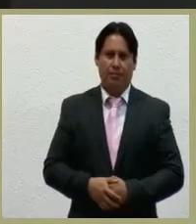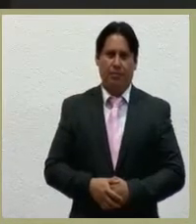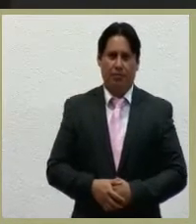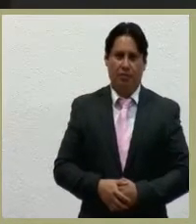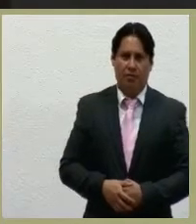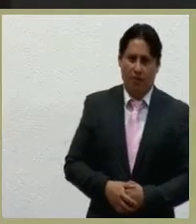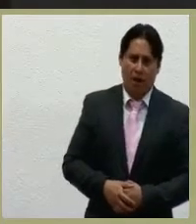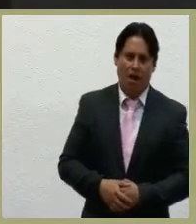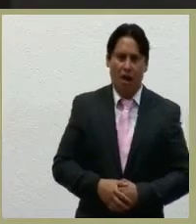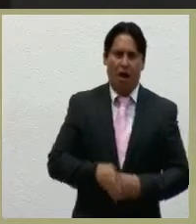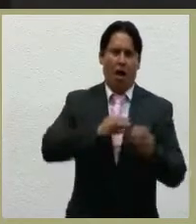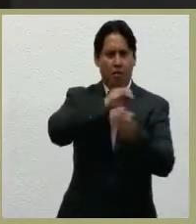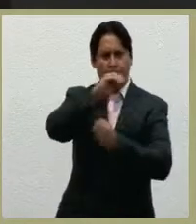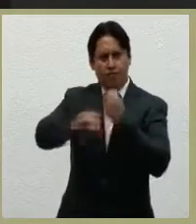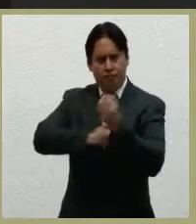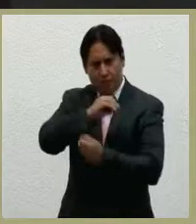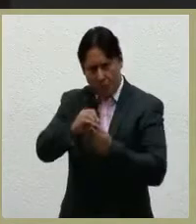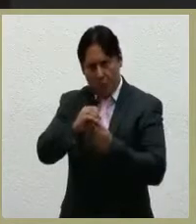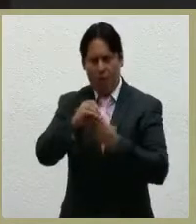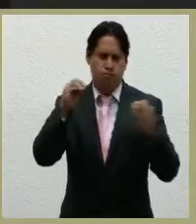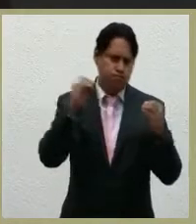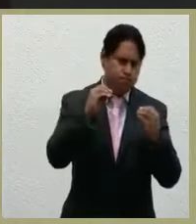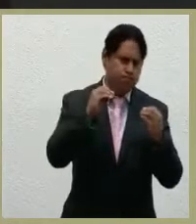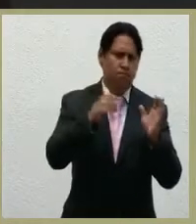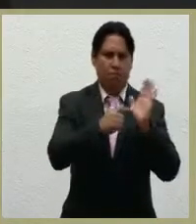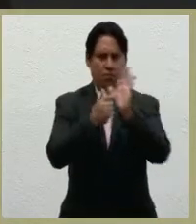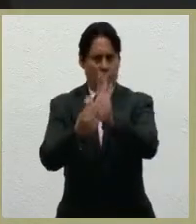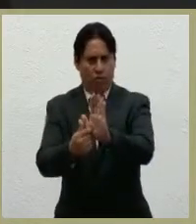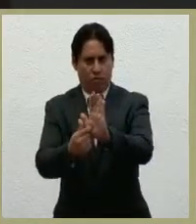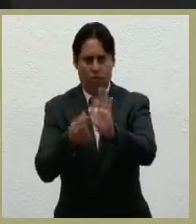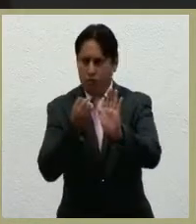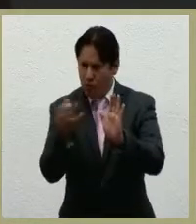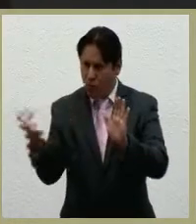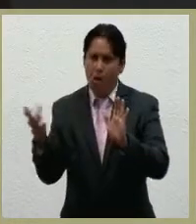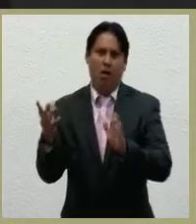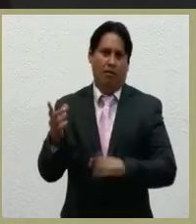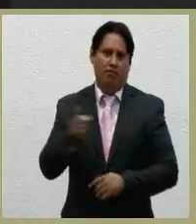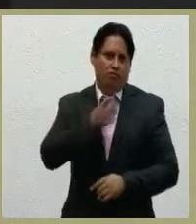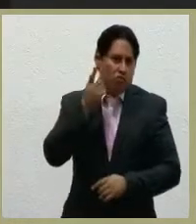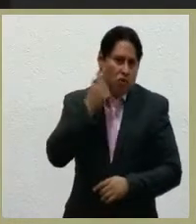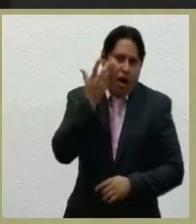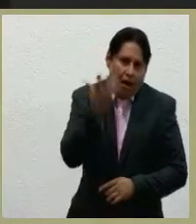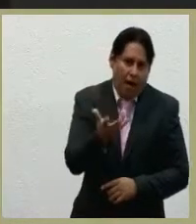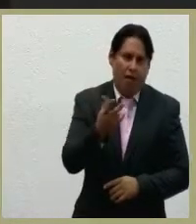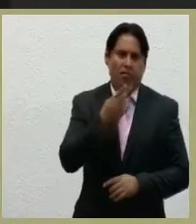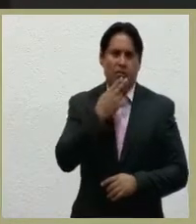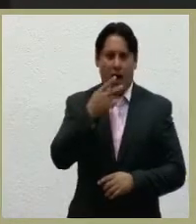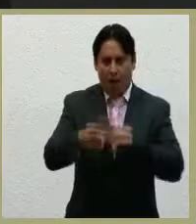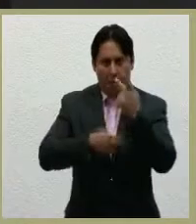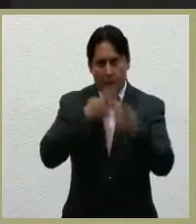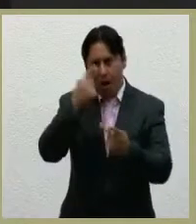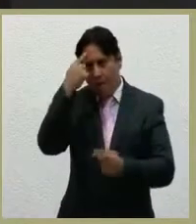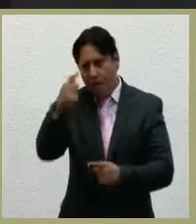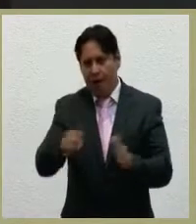Están a discusión las propuestas presentadas. Si alguna o alguno de los legisladores desea hacer uso de la palabra